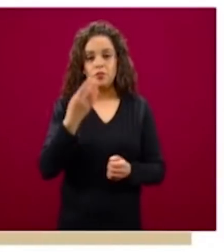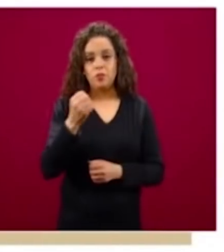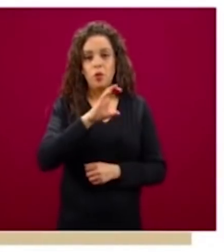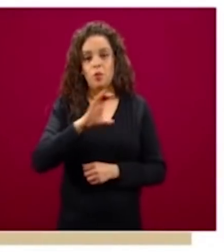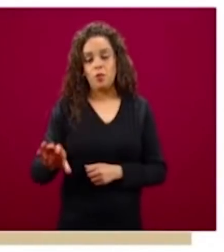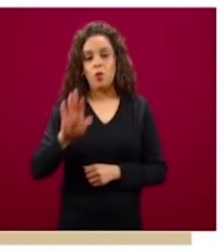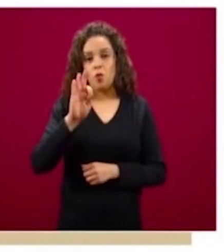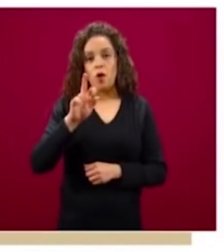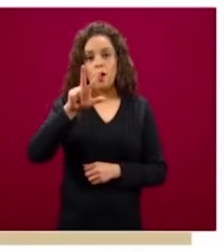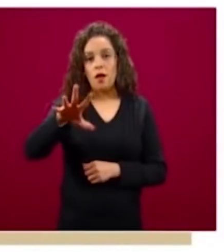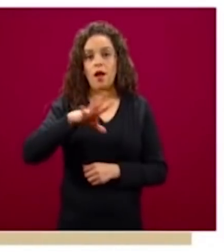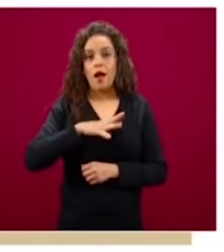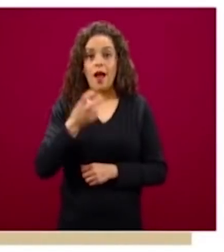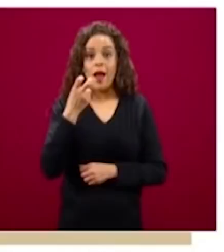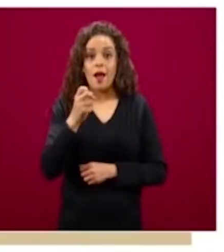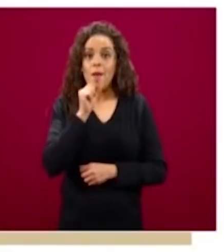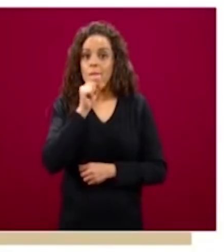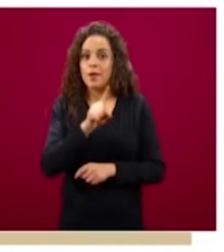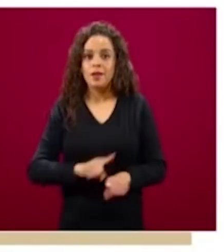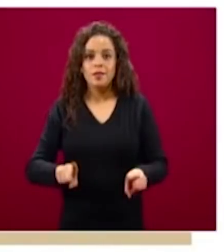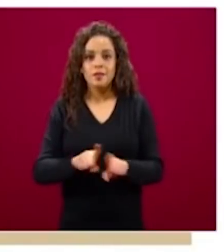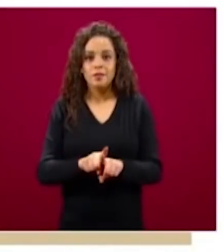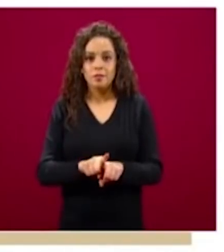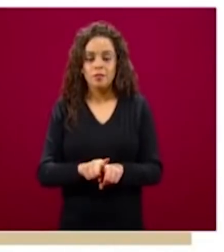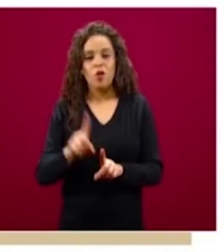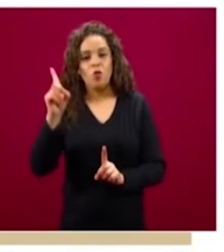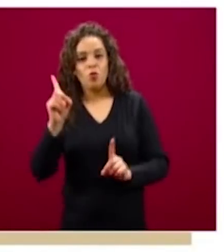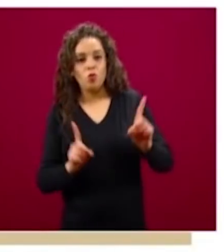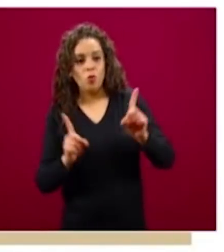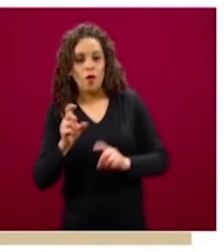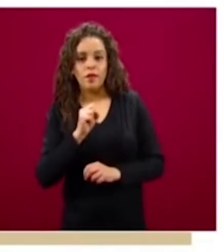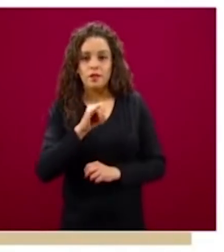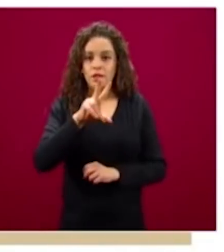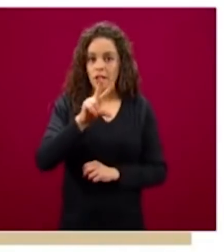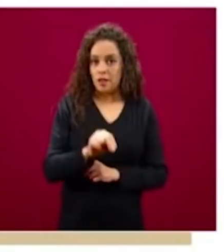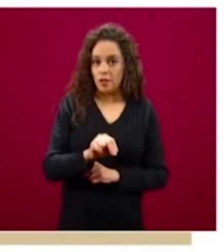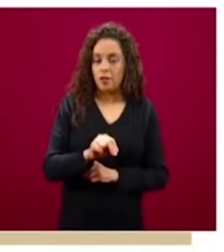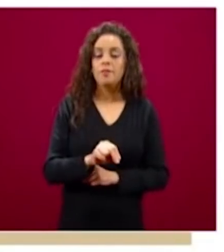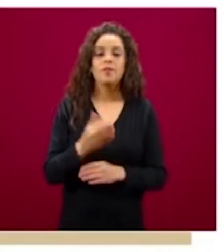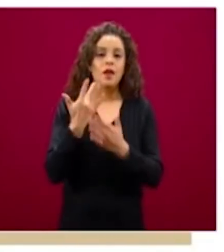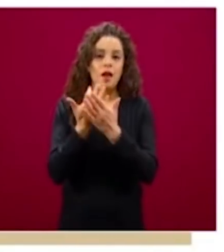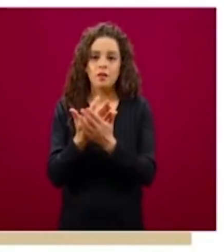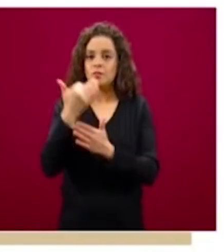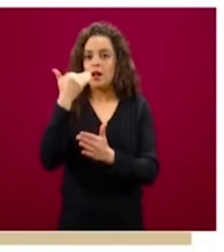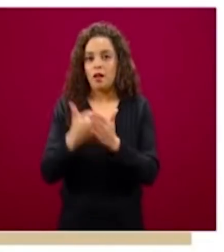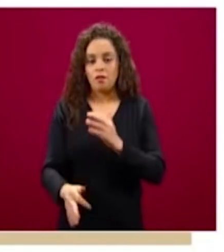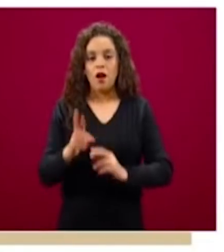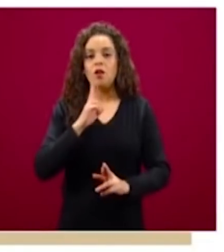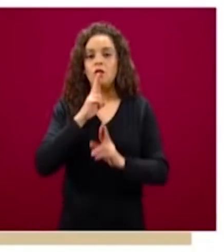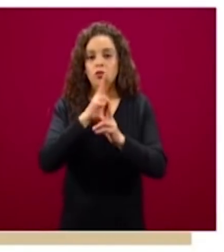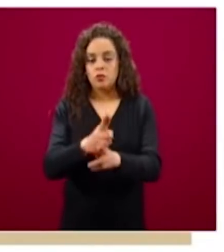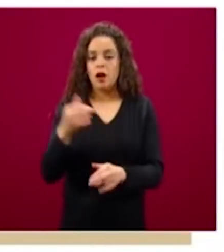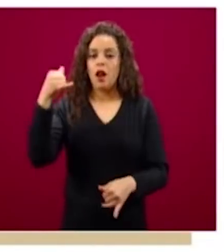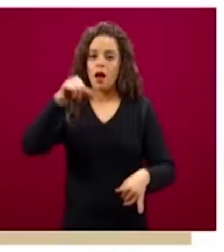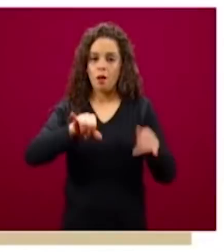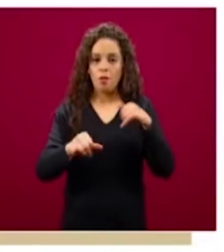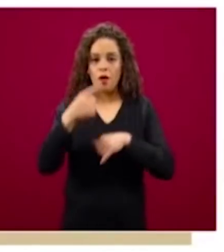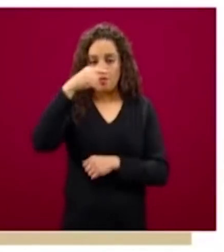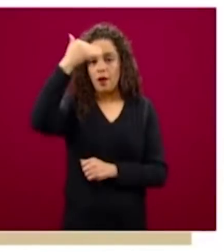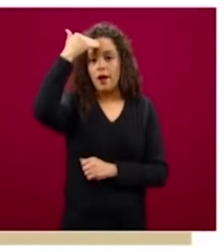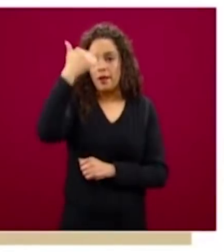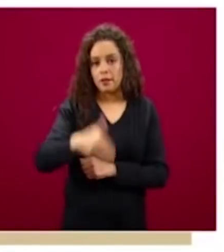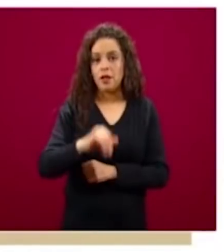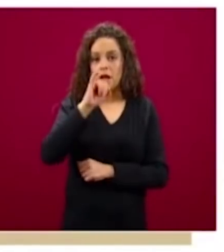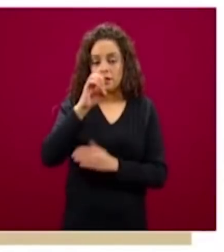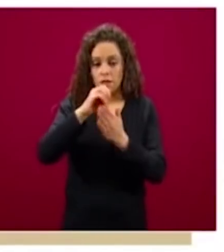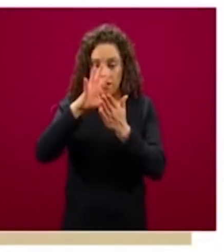que están en esa categoría de ser sospechosas, y que una vez tengamos su resultado de laboratorio podremos saber si se suman a